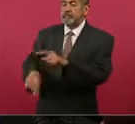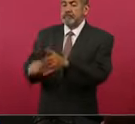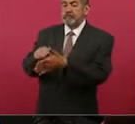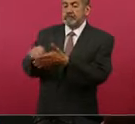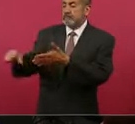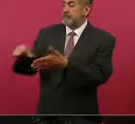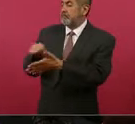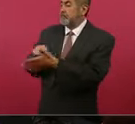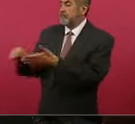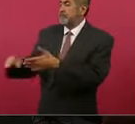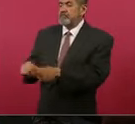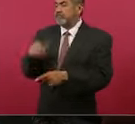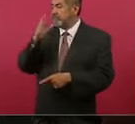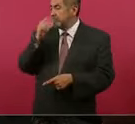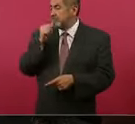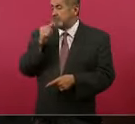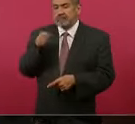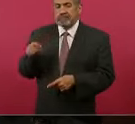de